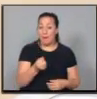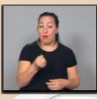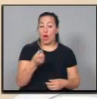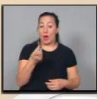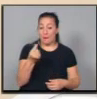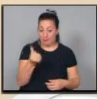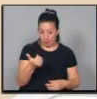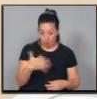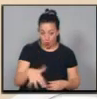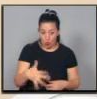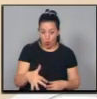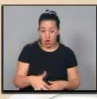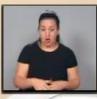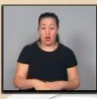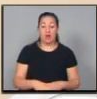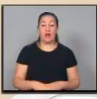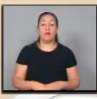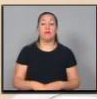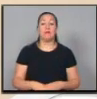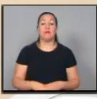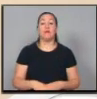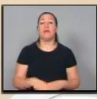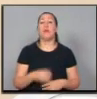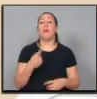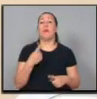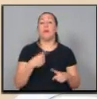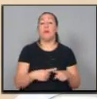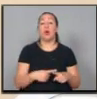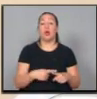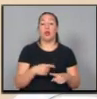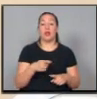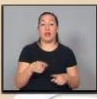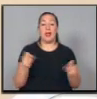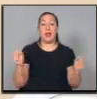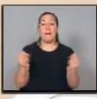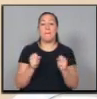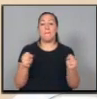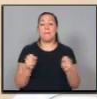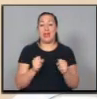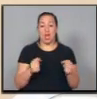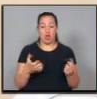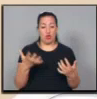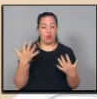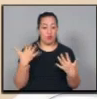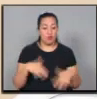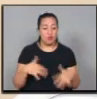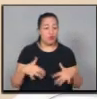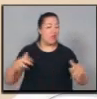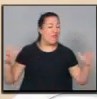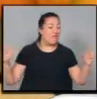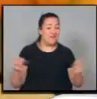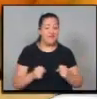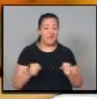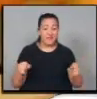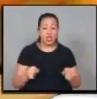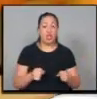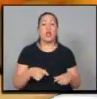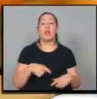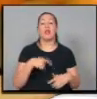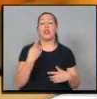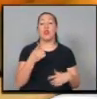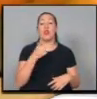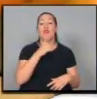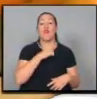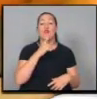estos niveles tan estratosféricos tiene dos razones. Por un lado tenés el invierno, que fue bastante duro, hubo bastantes heladas y eso hizo que la fruta